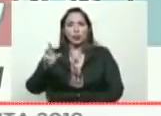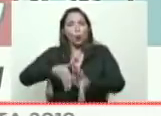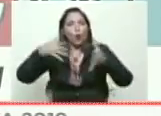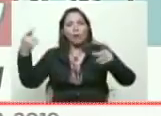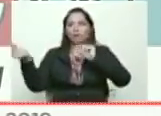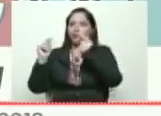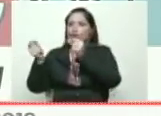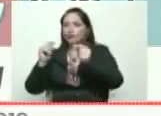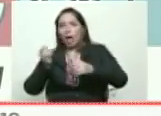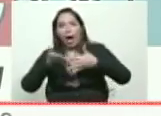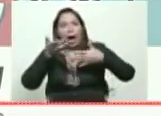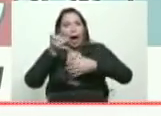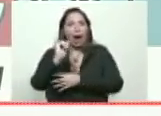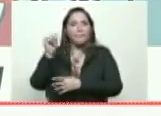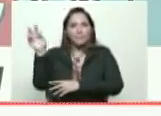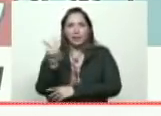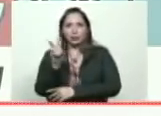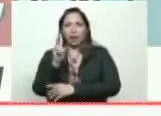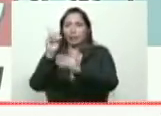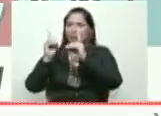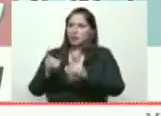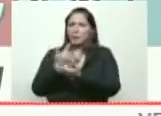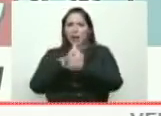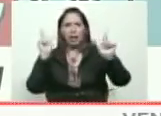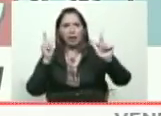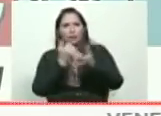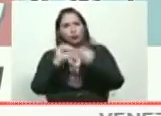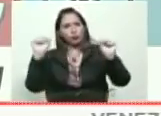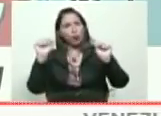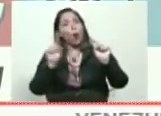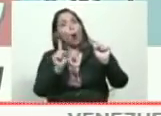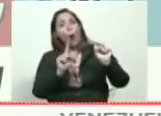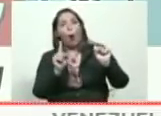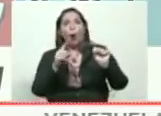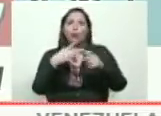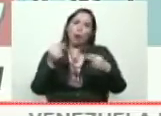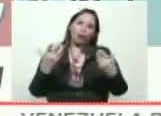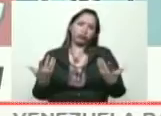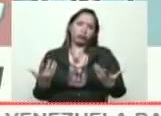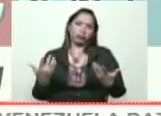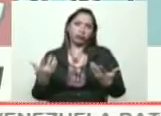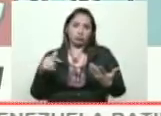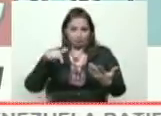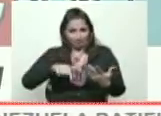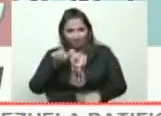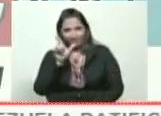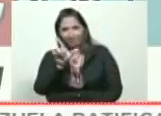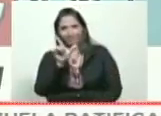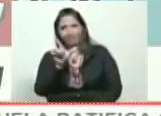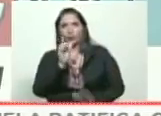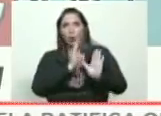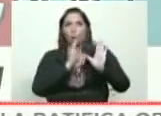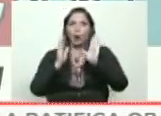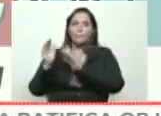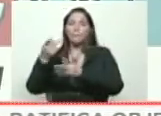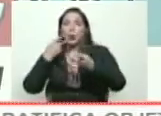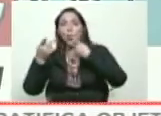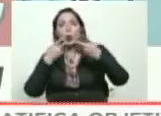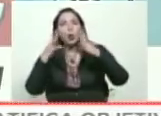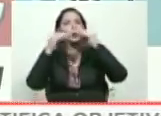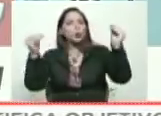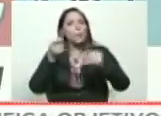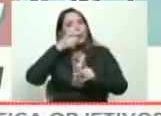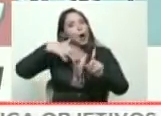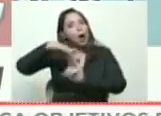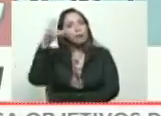debate que hay en Venezuela es si decidimos ser libres y soberanos o no serlo. En este partido, en esta organización política y todo el